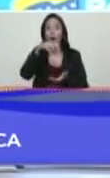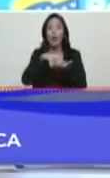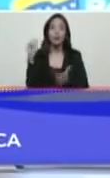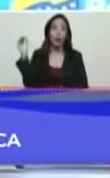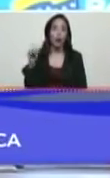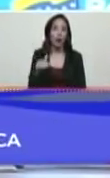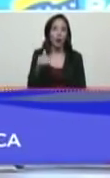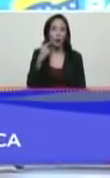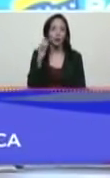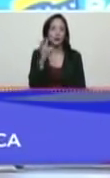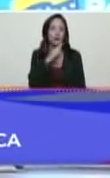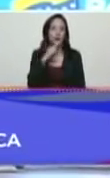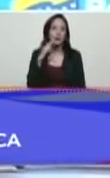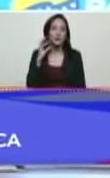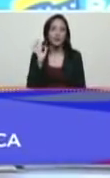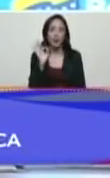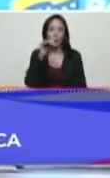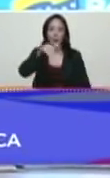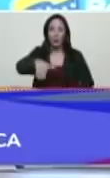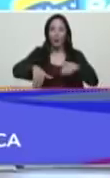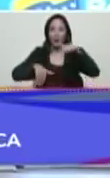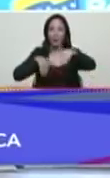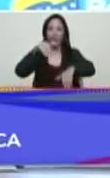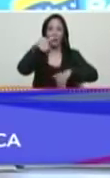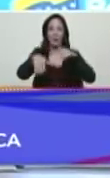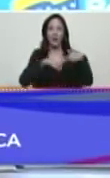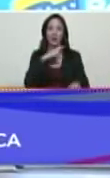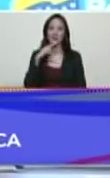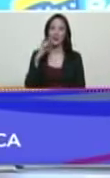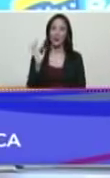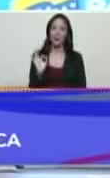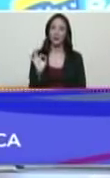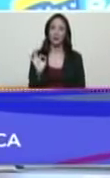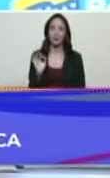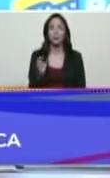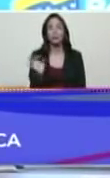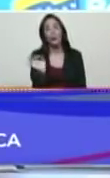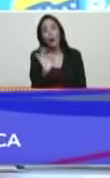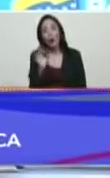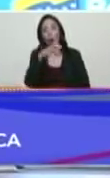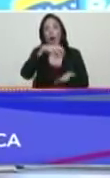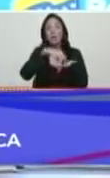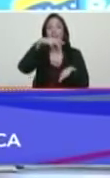Cata, Catica, Cuyagua, o pueden ir al estado Miranda,